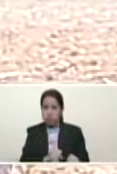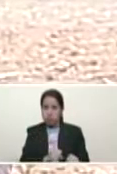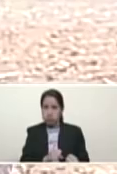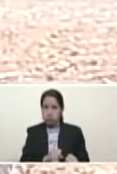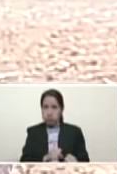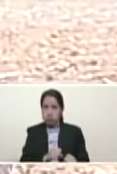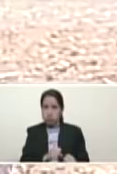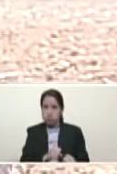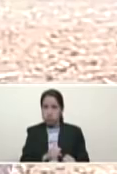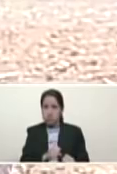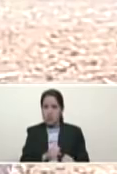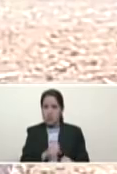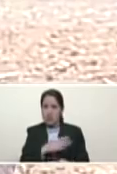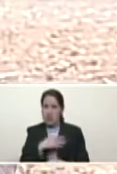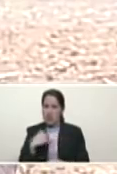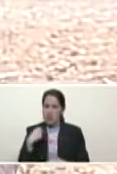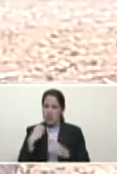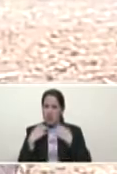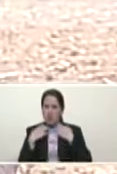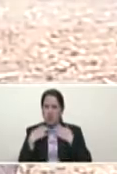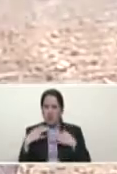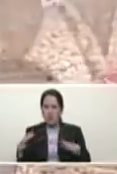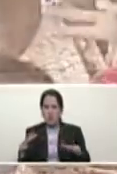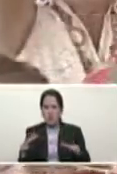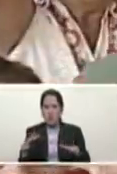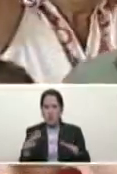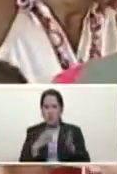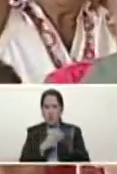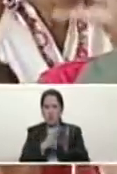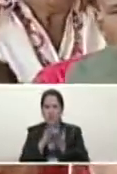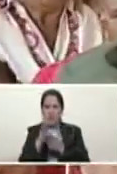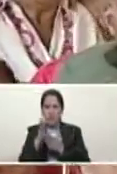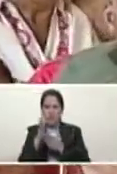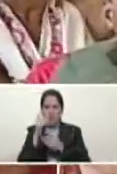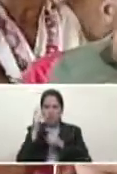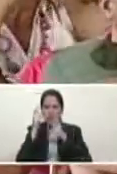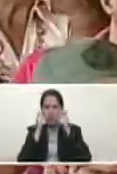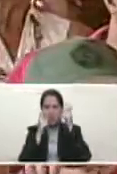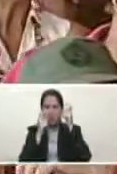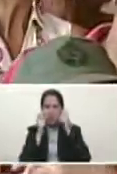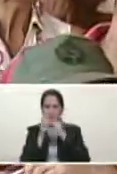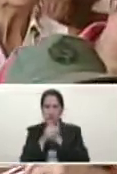¿Ustedes quieren que se pierda el legado del comandante Chávez y de los libertadores?